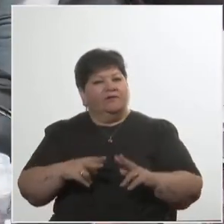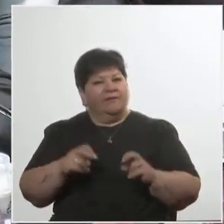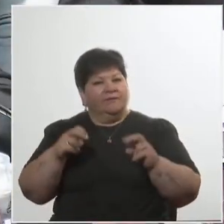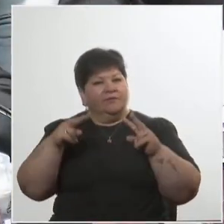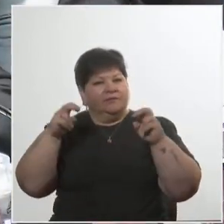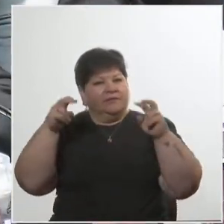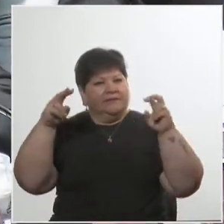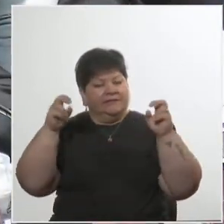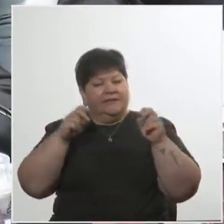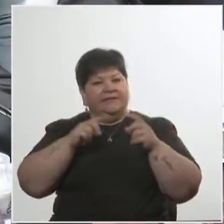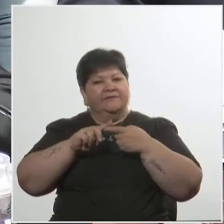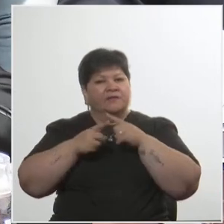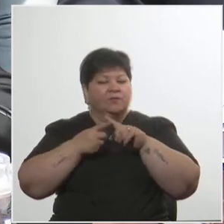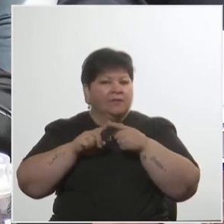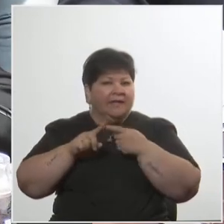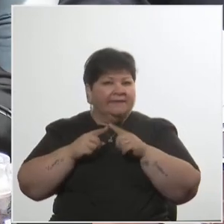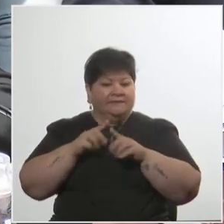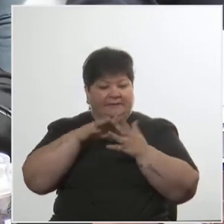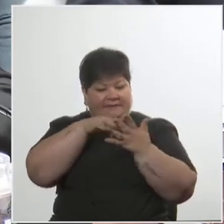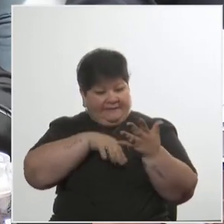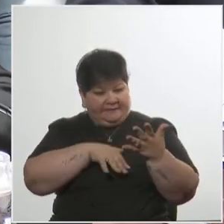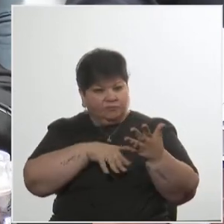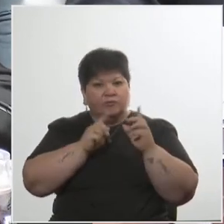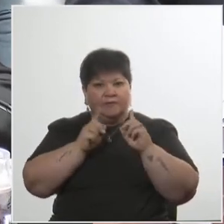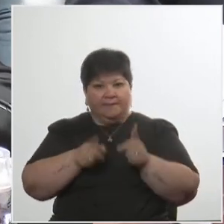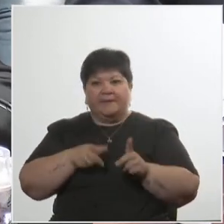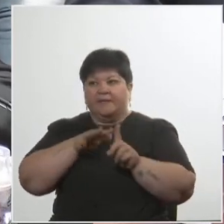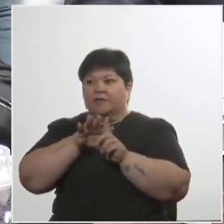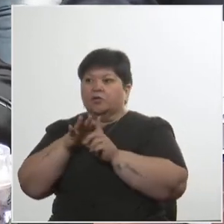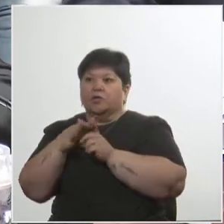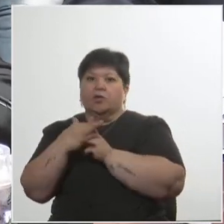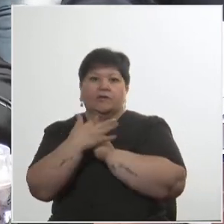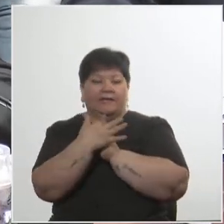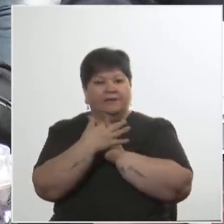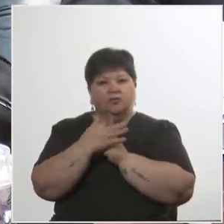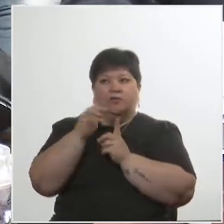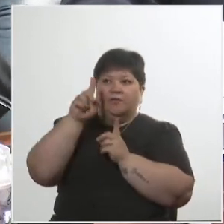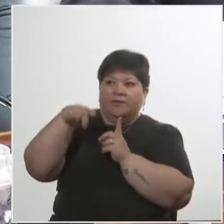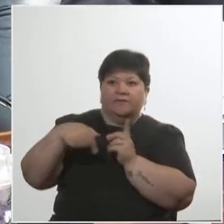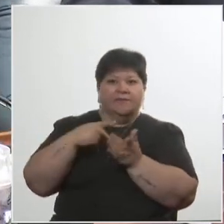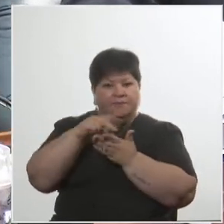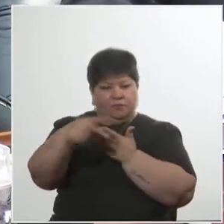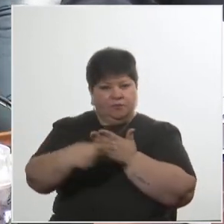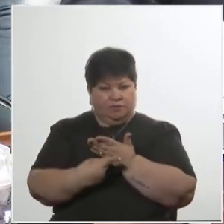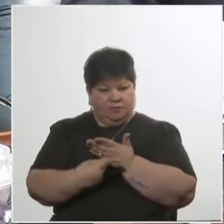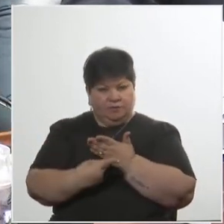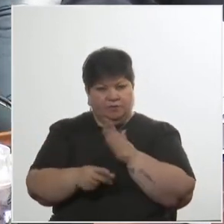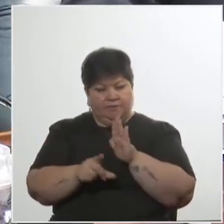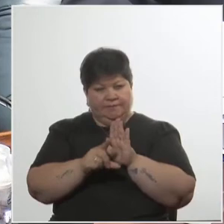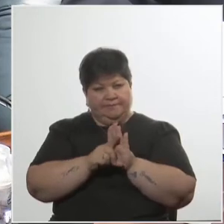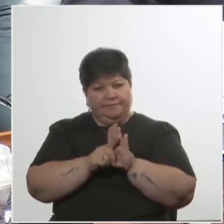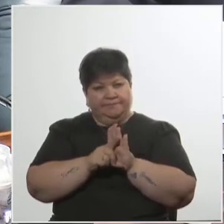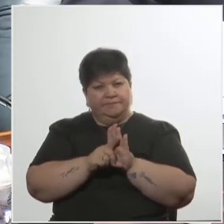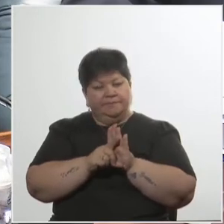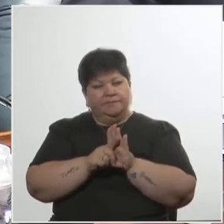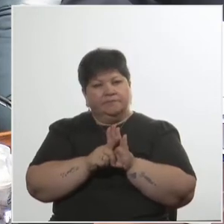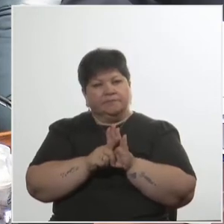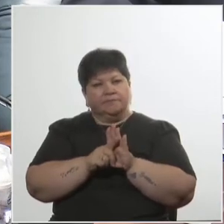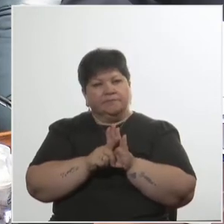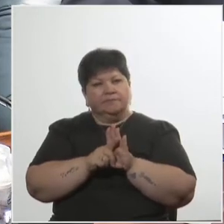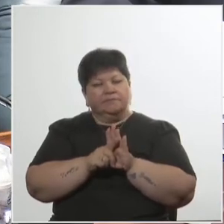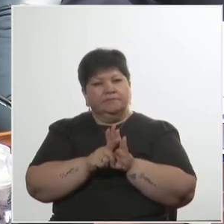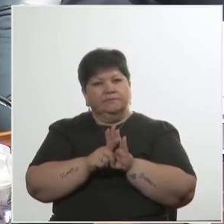vinculadas al texto y al contexto en el cual se está presentando este proyecto de ley primer lugar